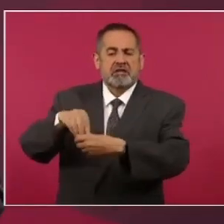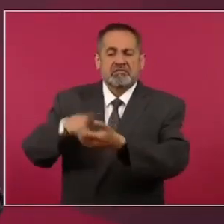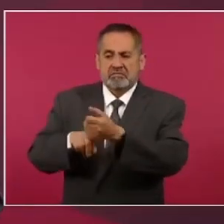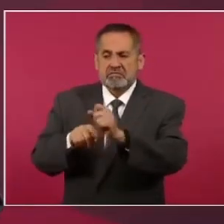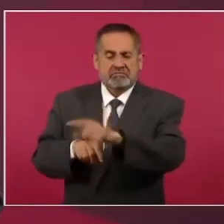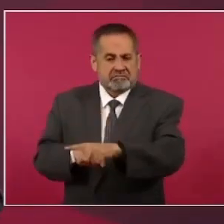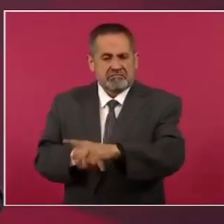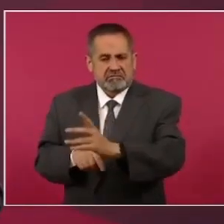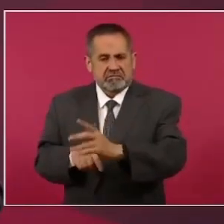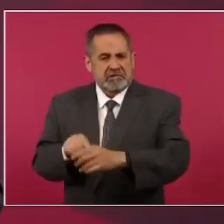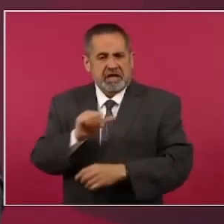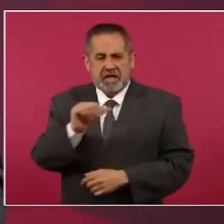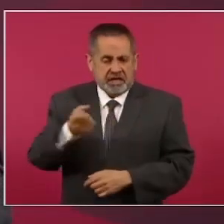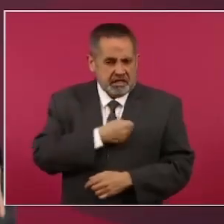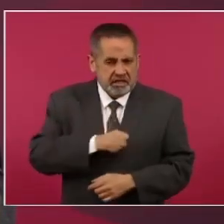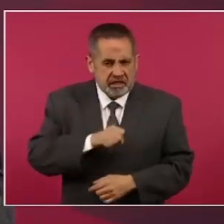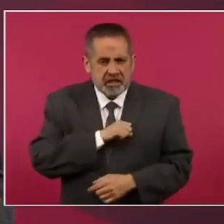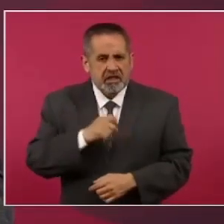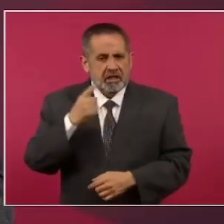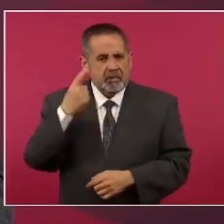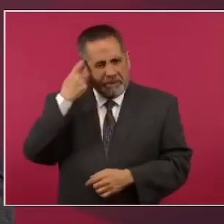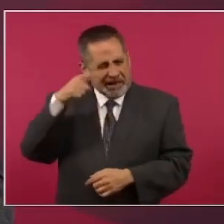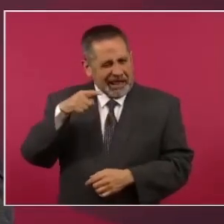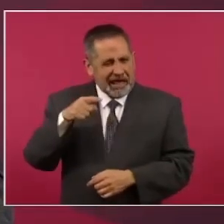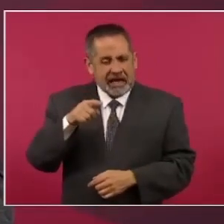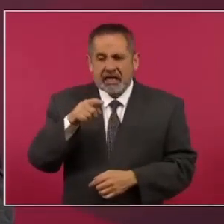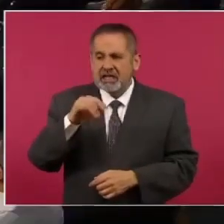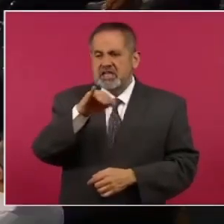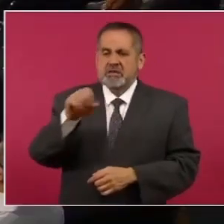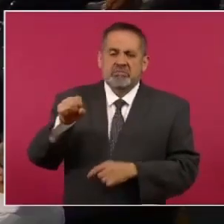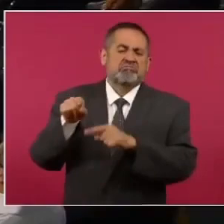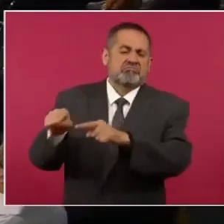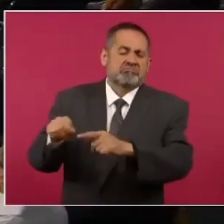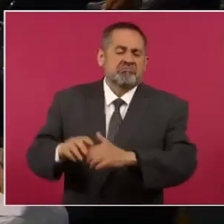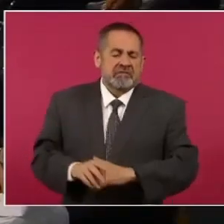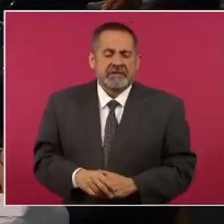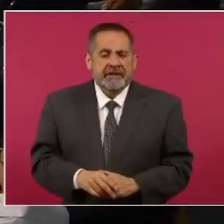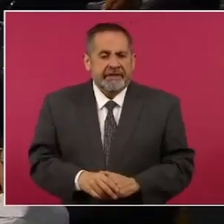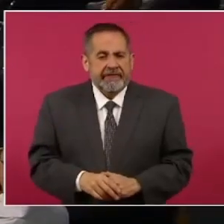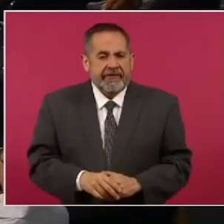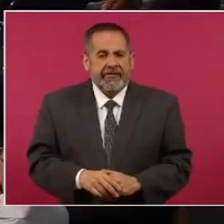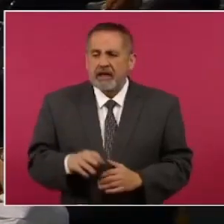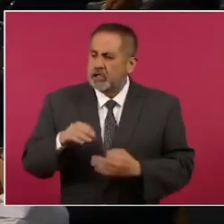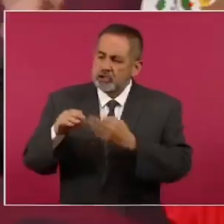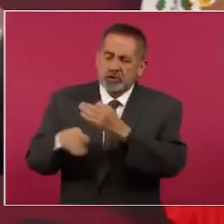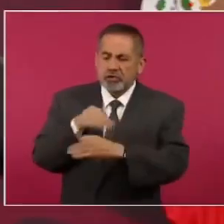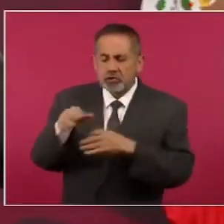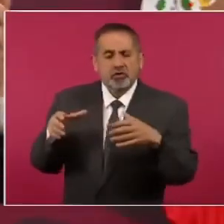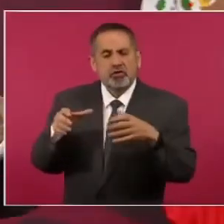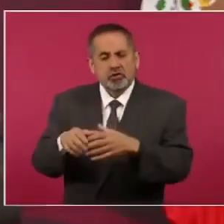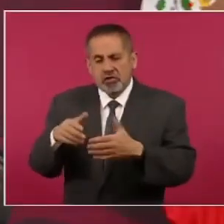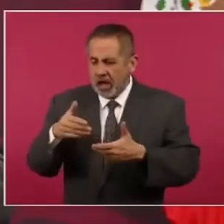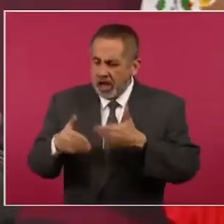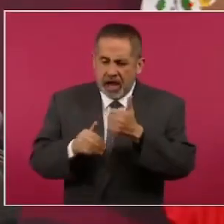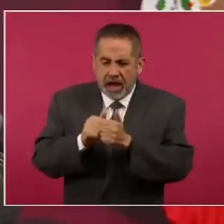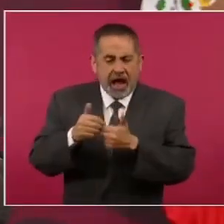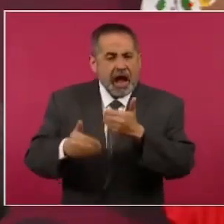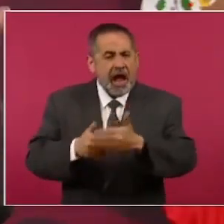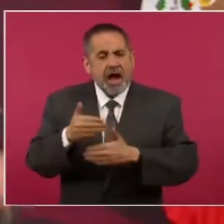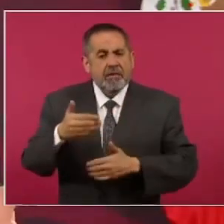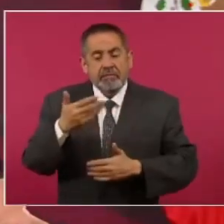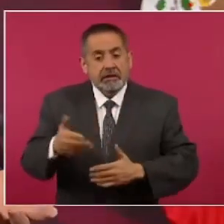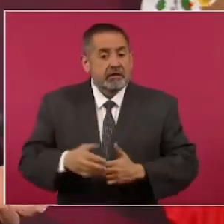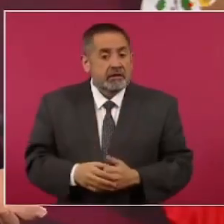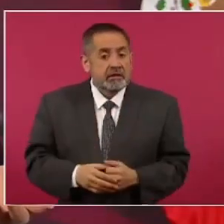de la salud, del Seguro Social. Y vamos todos avanzando. Y